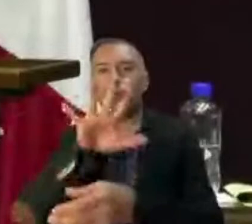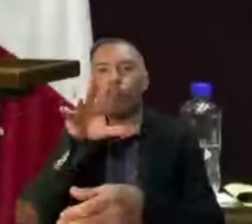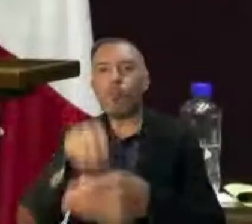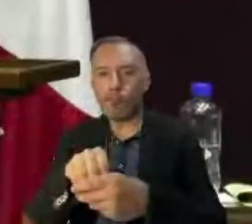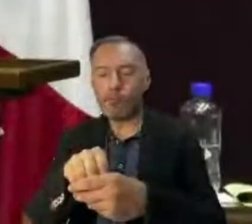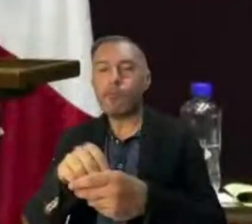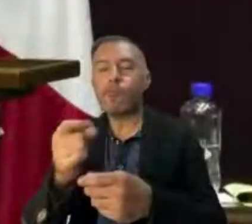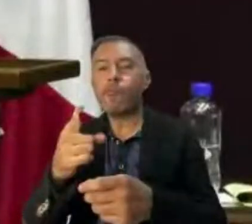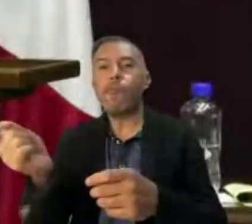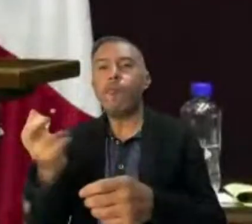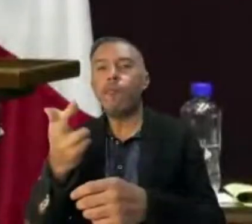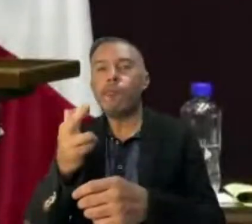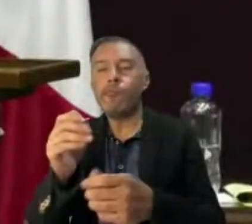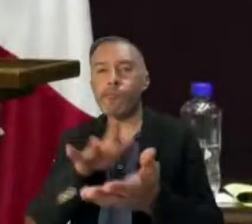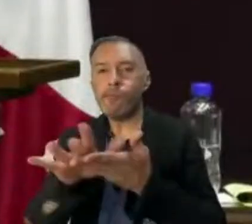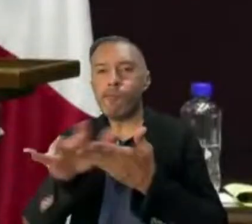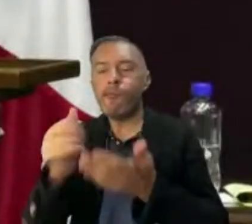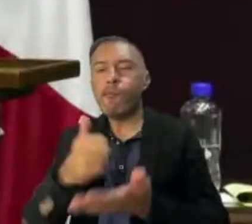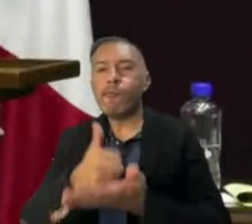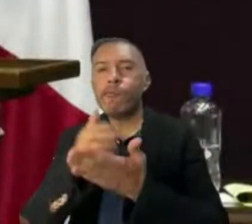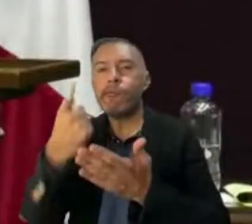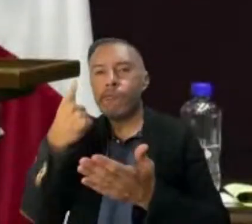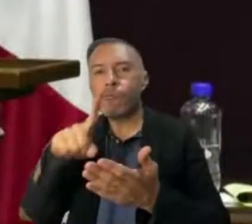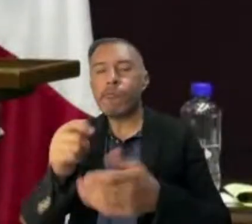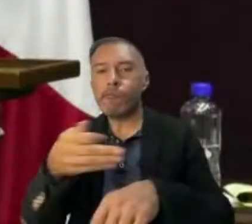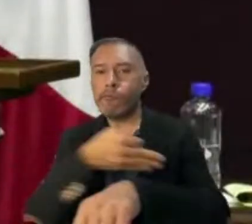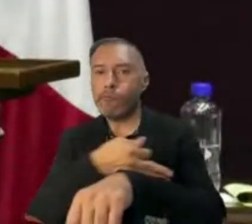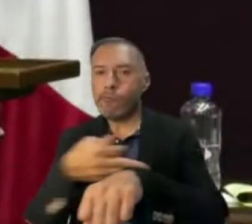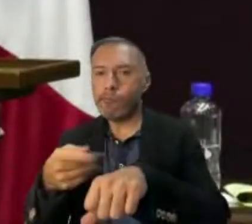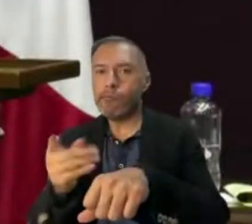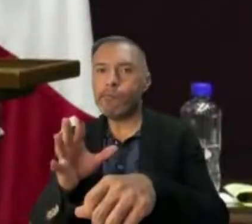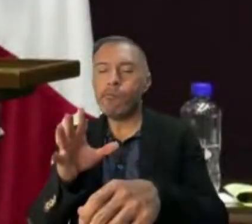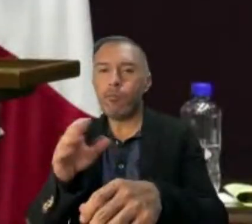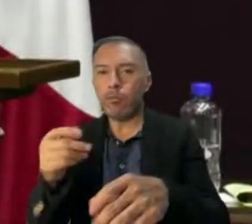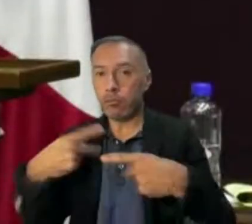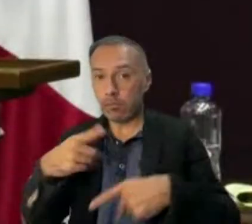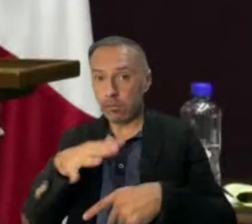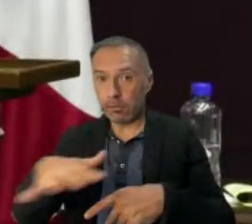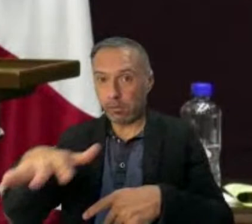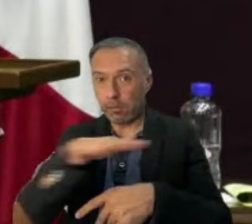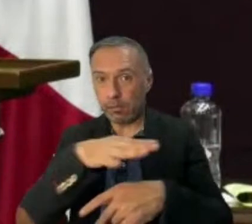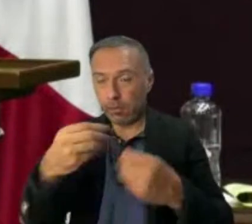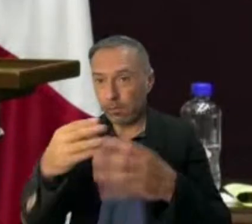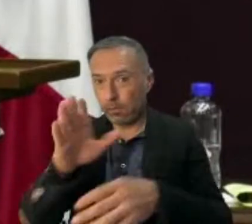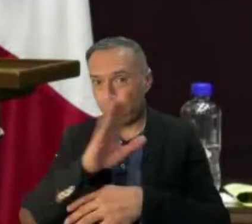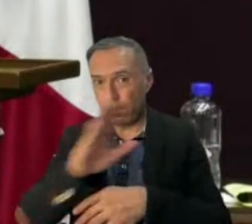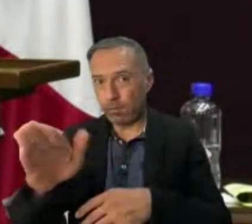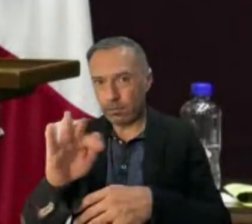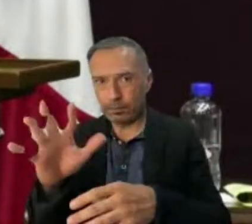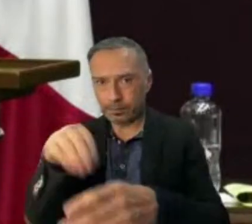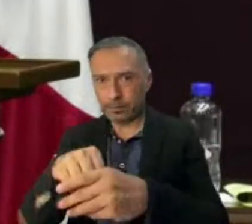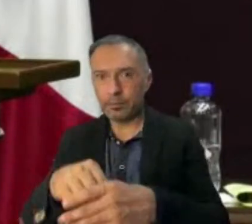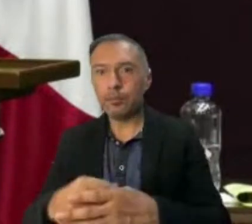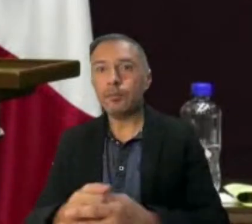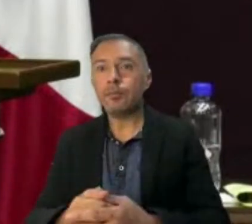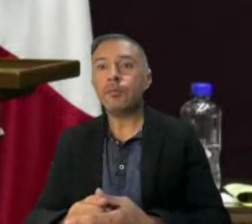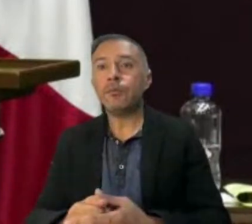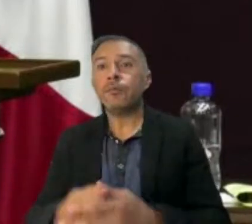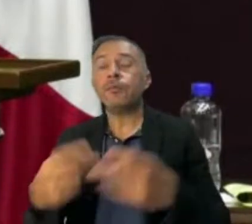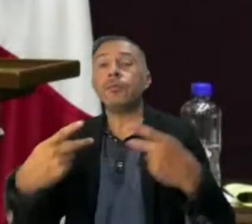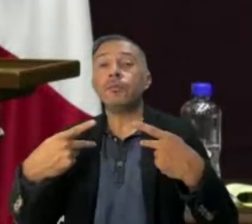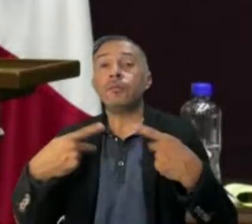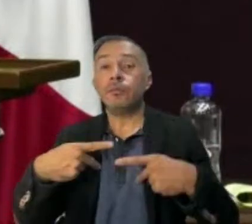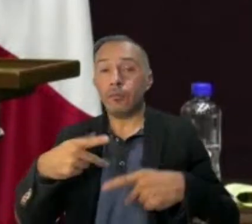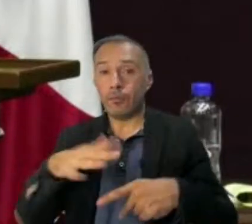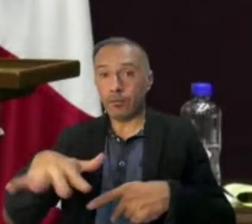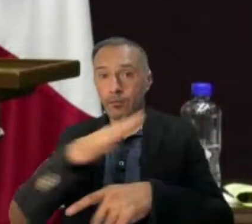recuperación y contribuyen a la reintegración de las familias afectadas en la sociedad. Con la inmensidad poblacional del Estado